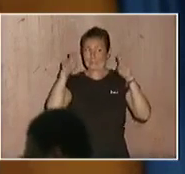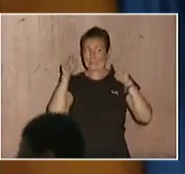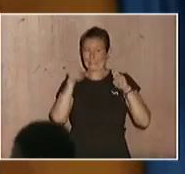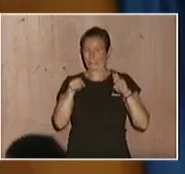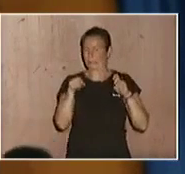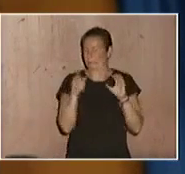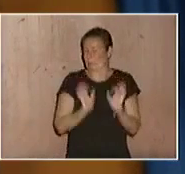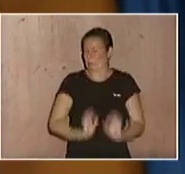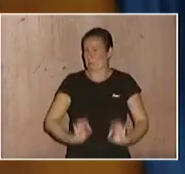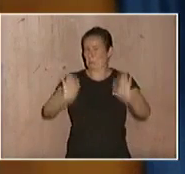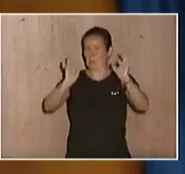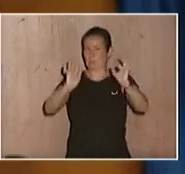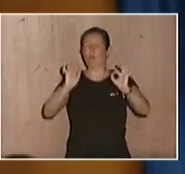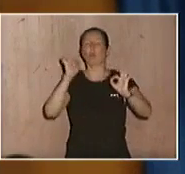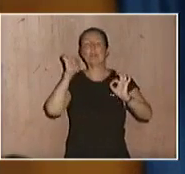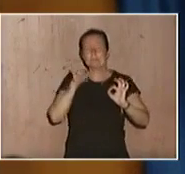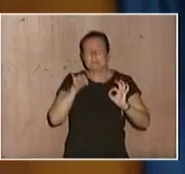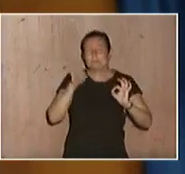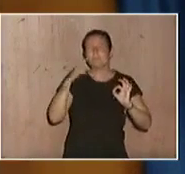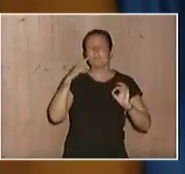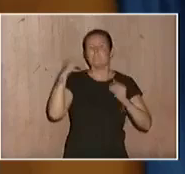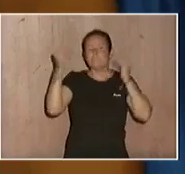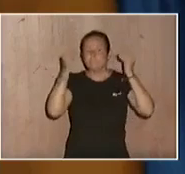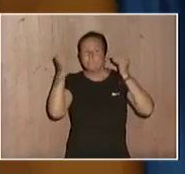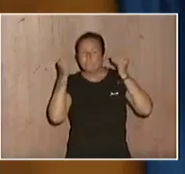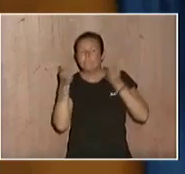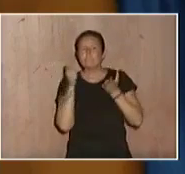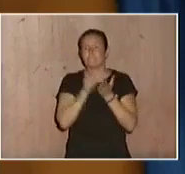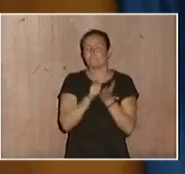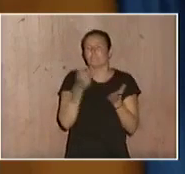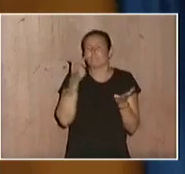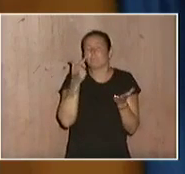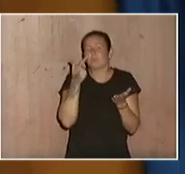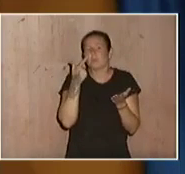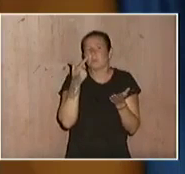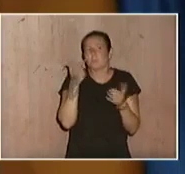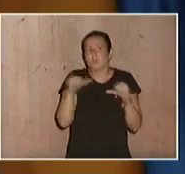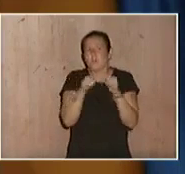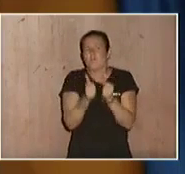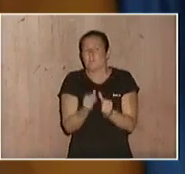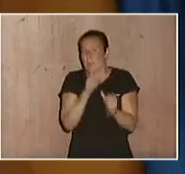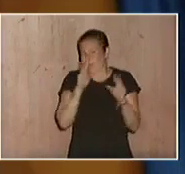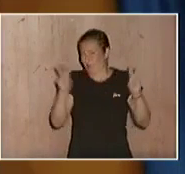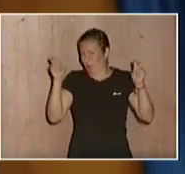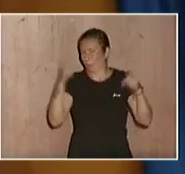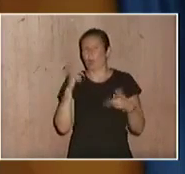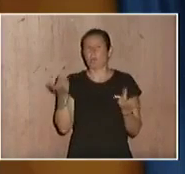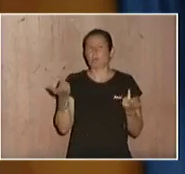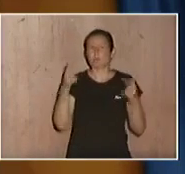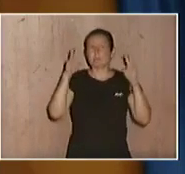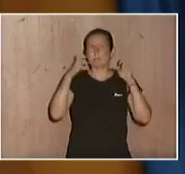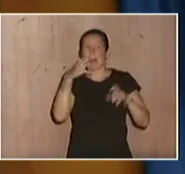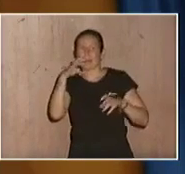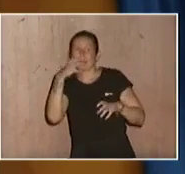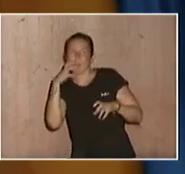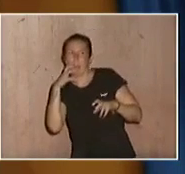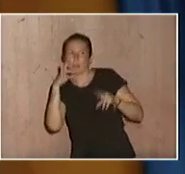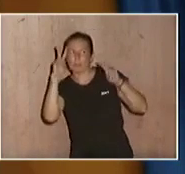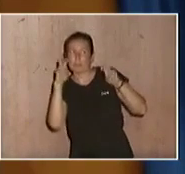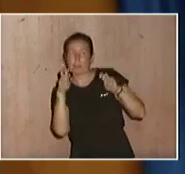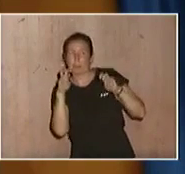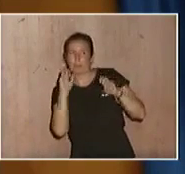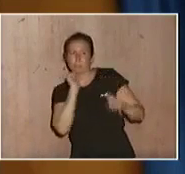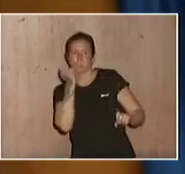concreto, se puede reformular como ¿cuál es la mejor manera de adjudicar reclamaciones sobre un